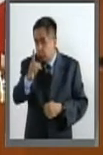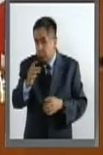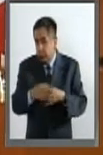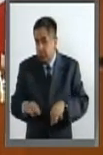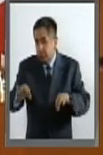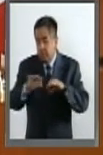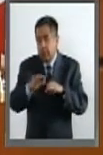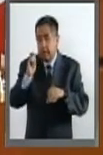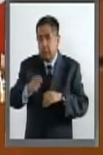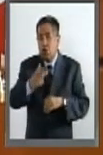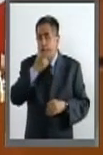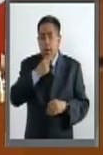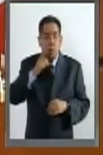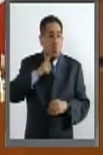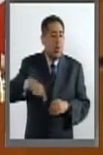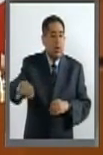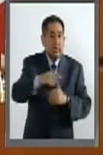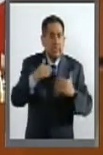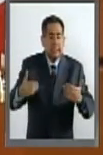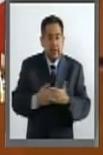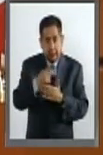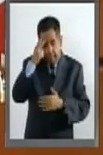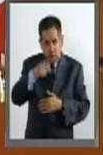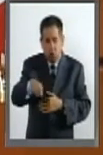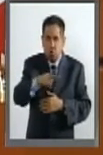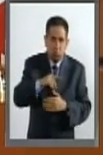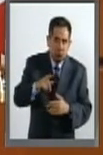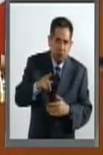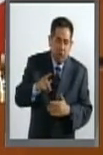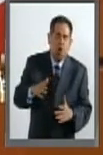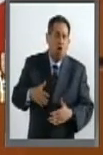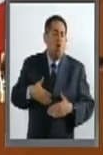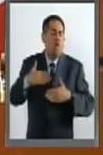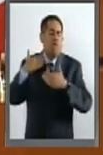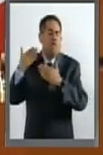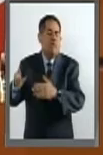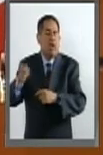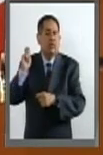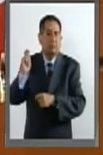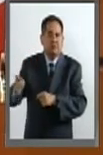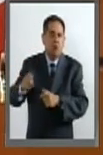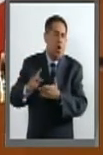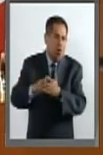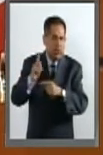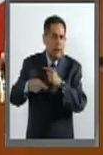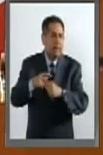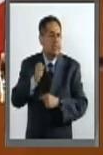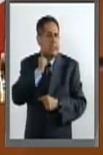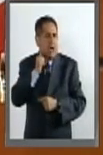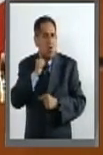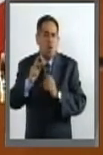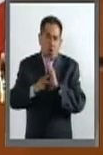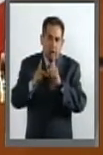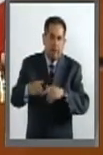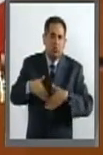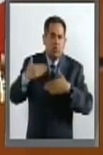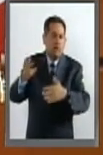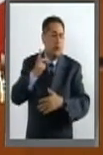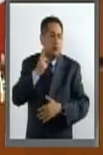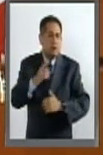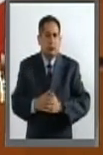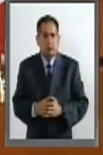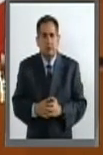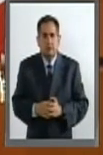que las y los mexicanos recuperen la confianza en sus representantes, en sus senadores y en sus